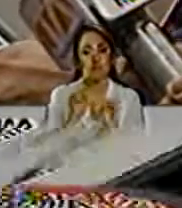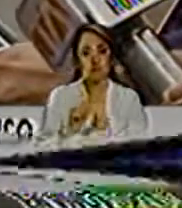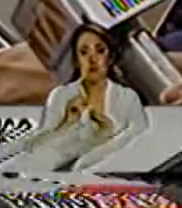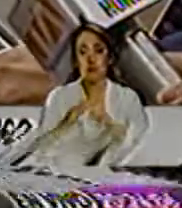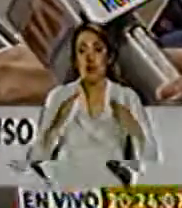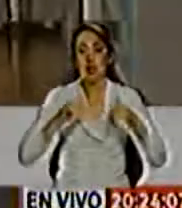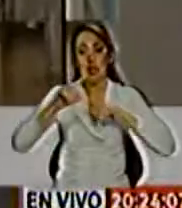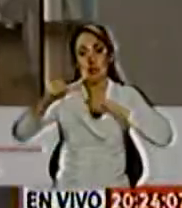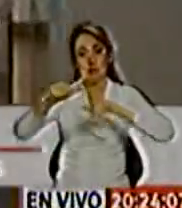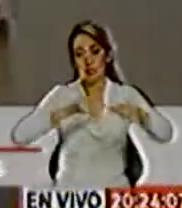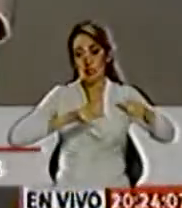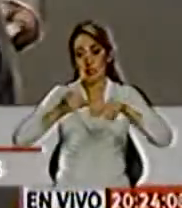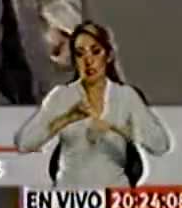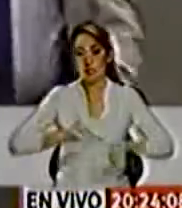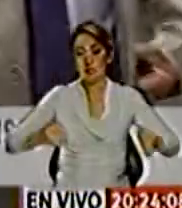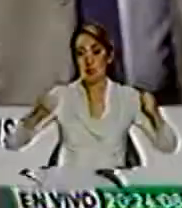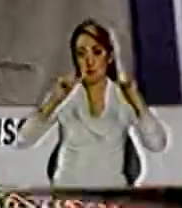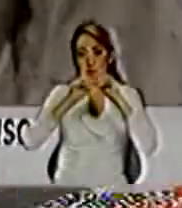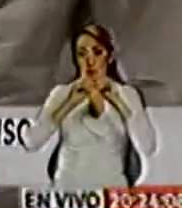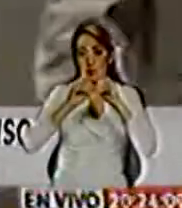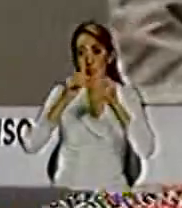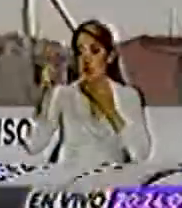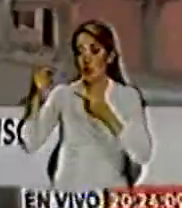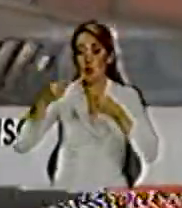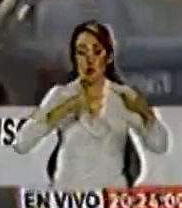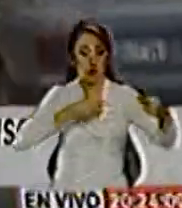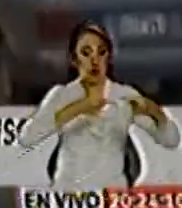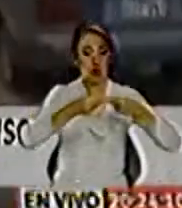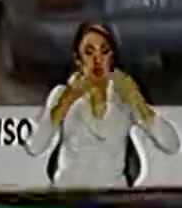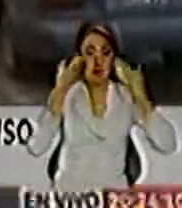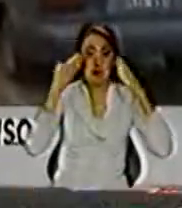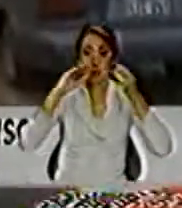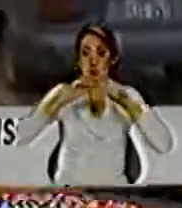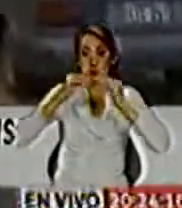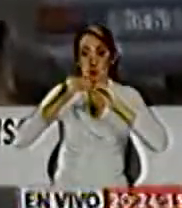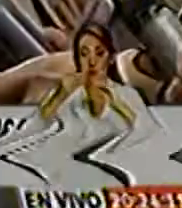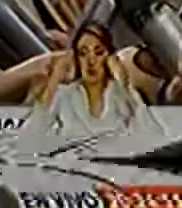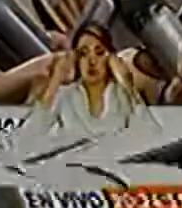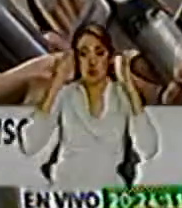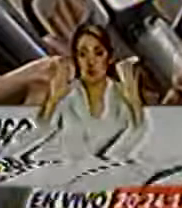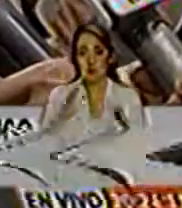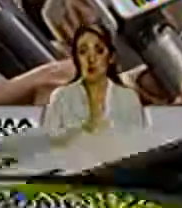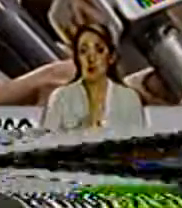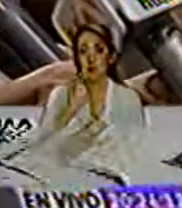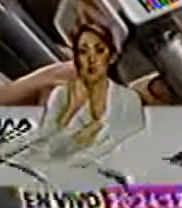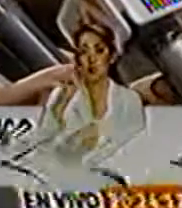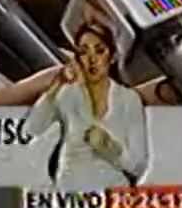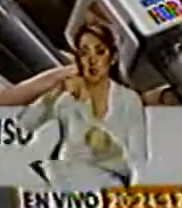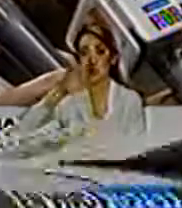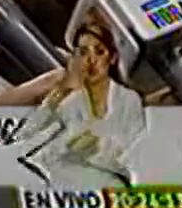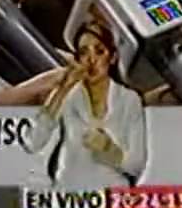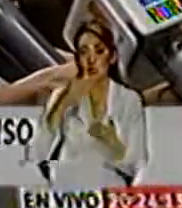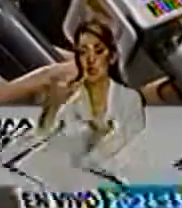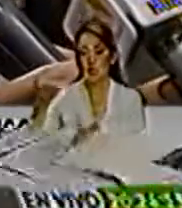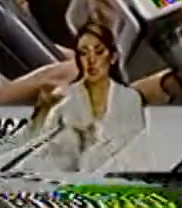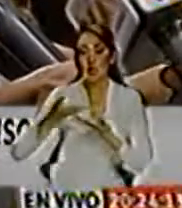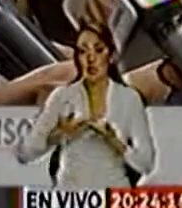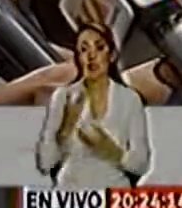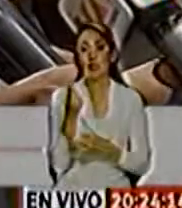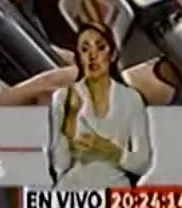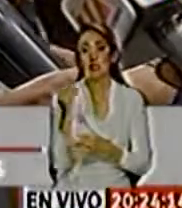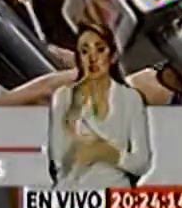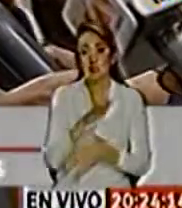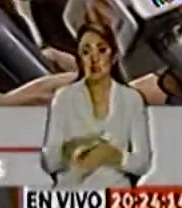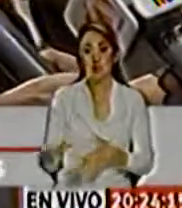parte administrativa. Según el gerente, todavía no existe un número de trabajadores que serán desvinculados. La CNT dispone de los dineros y se va a respetar toda la